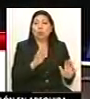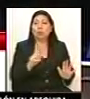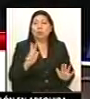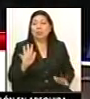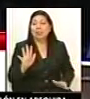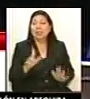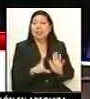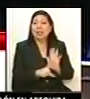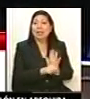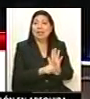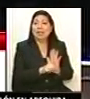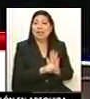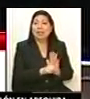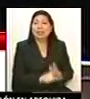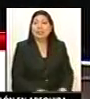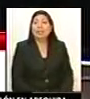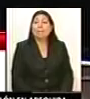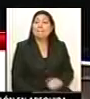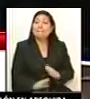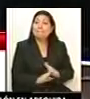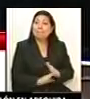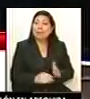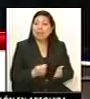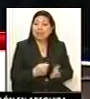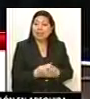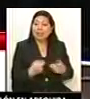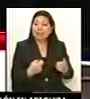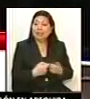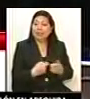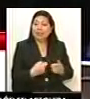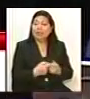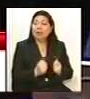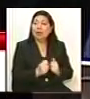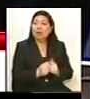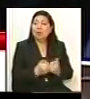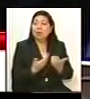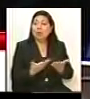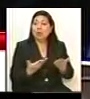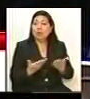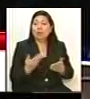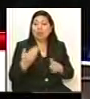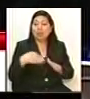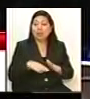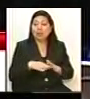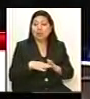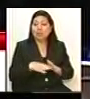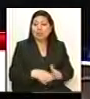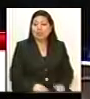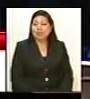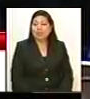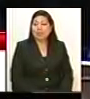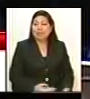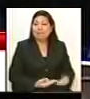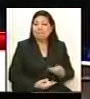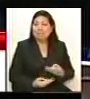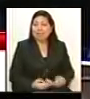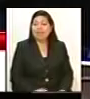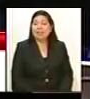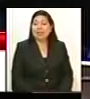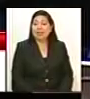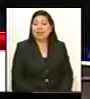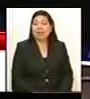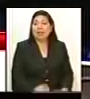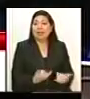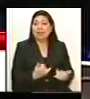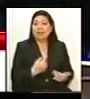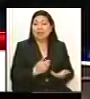29.985, ley que regula las características básicas del dinero electrónico como instrumento de inclusión financiera. Eso